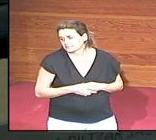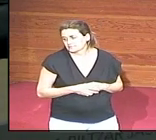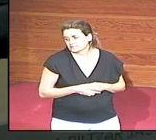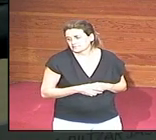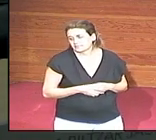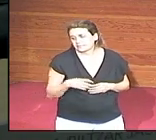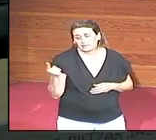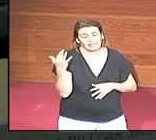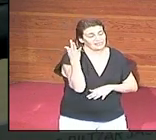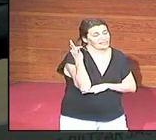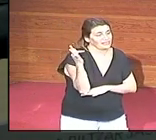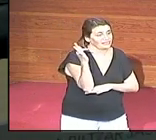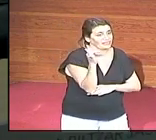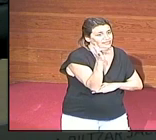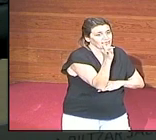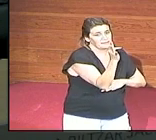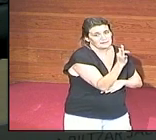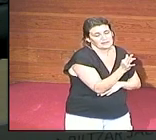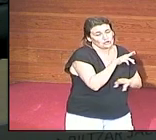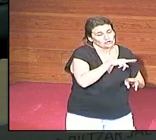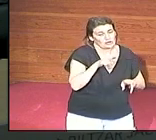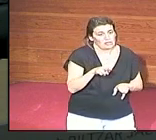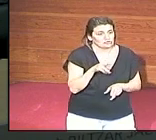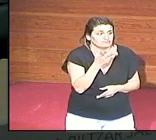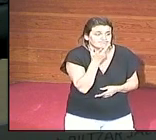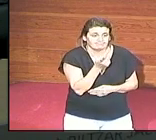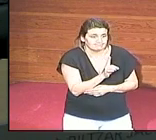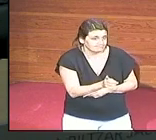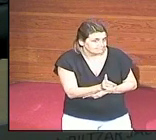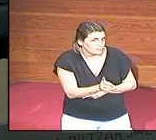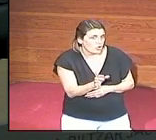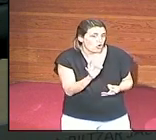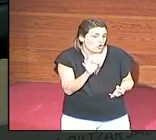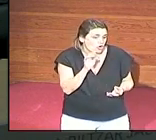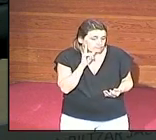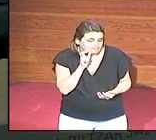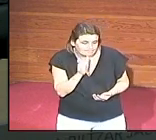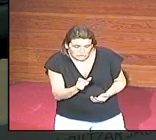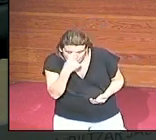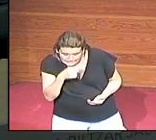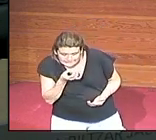es el cementerio a soldados desconocidos o no identificados